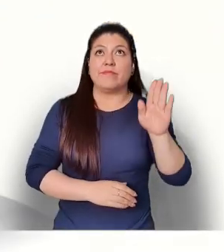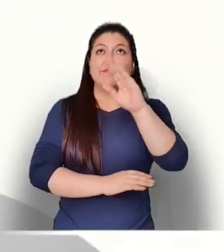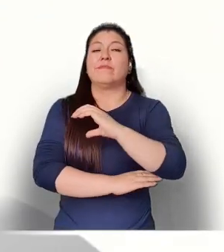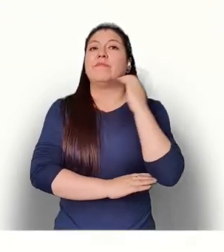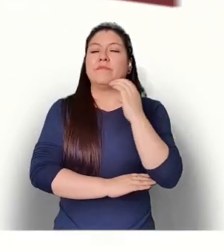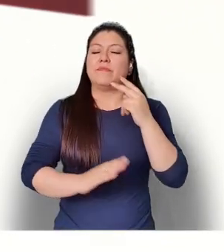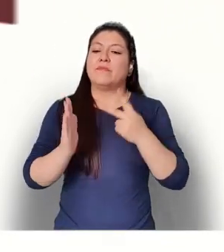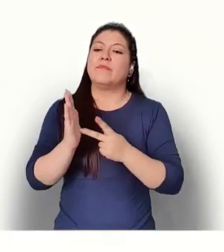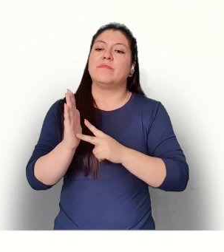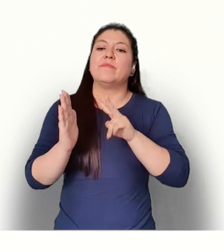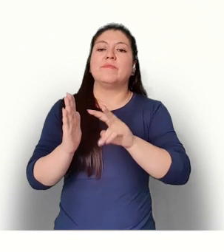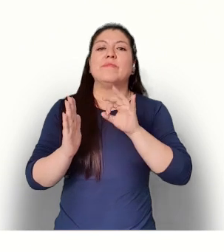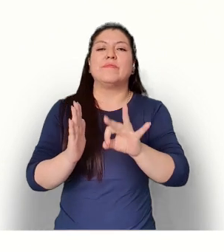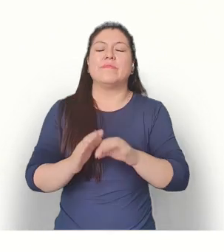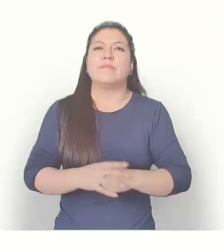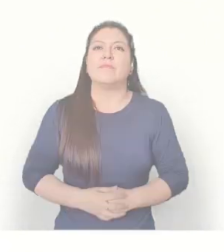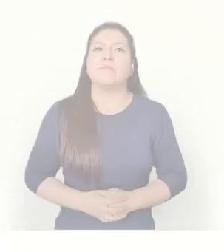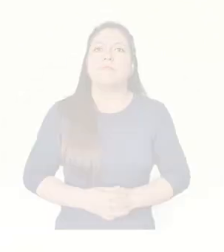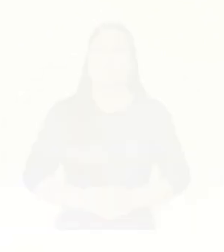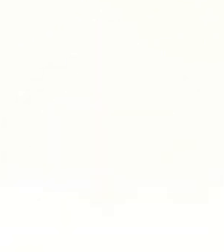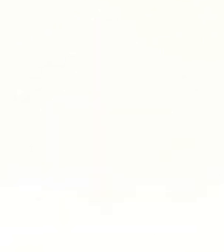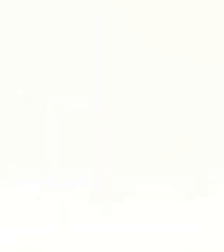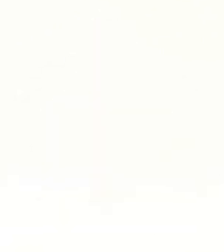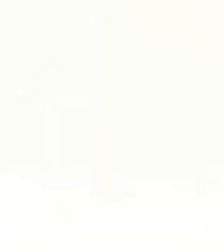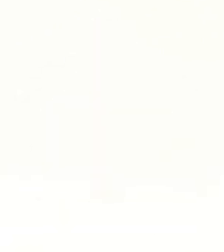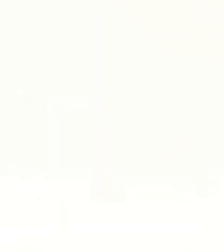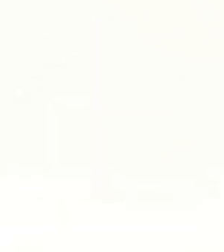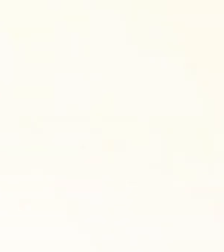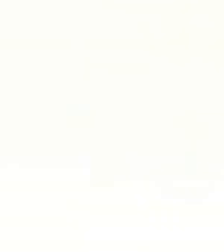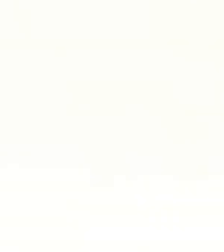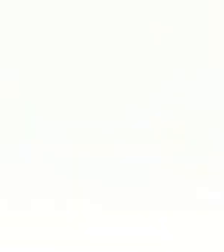Elecciones territoriales 2023.